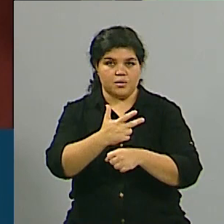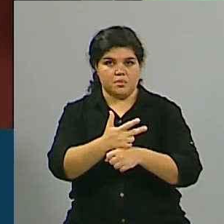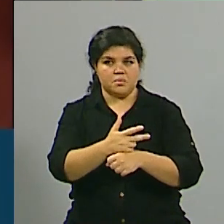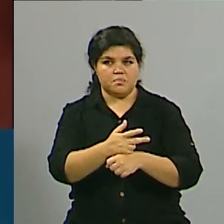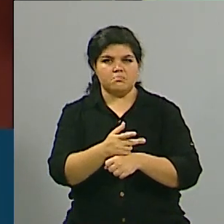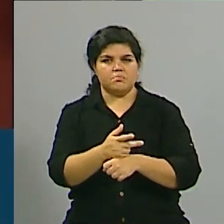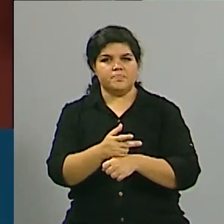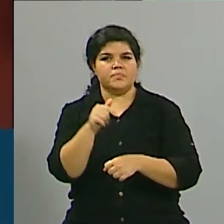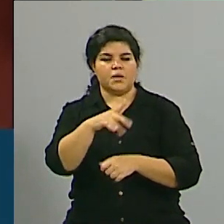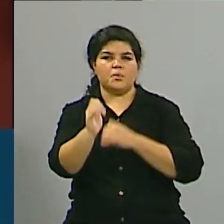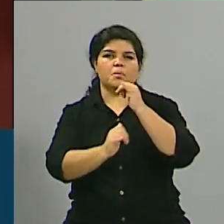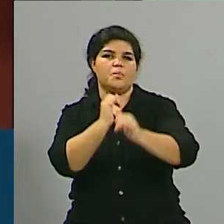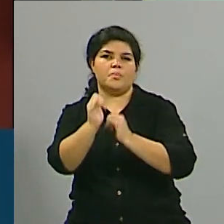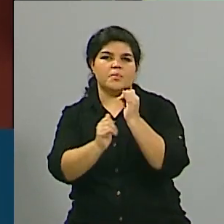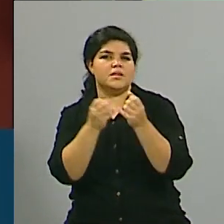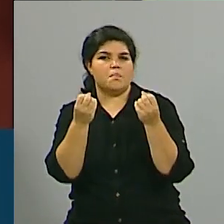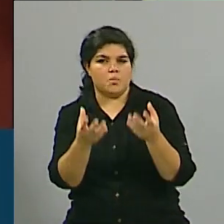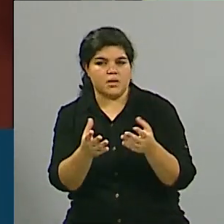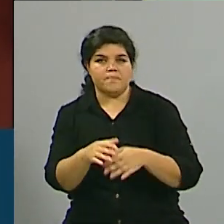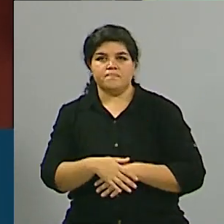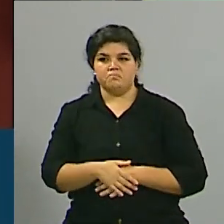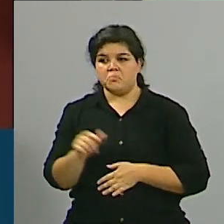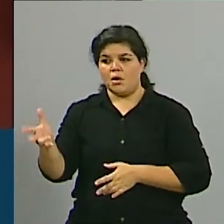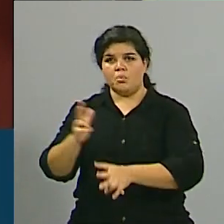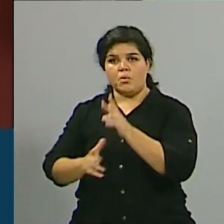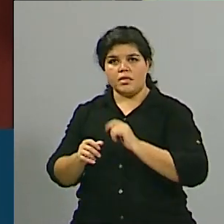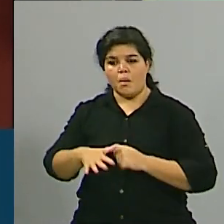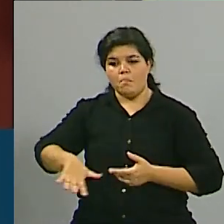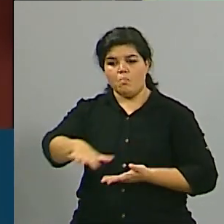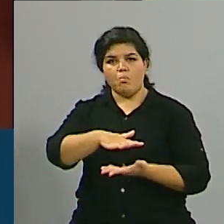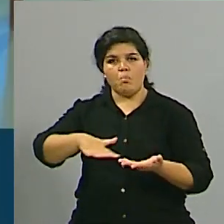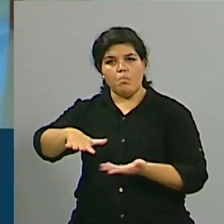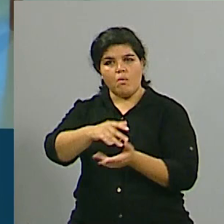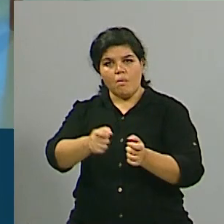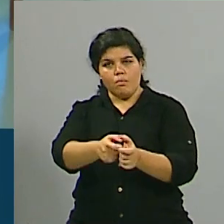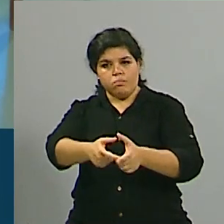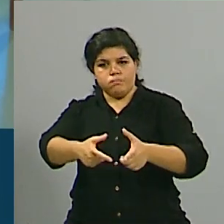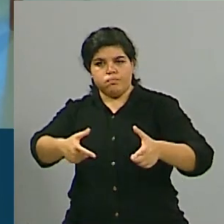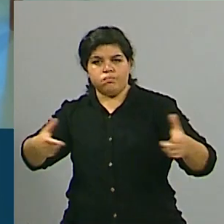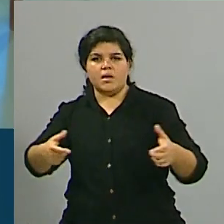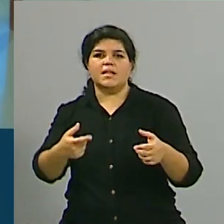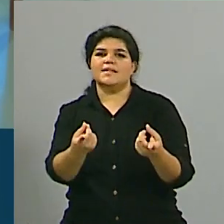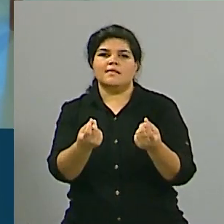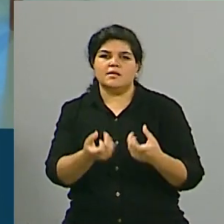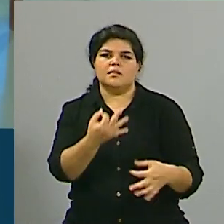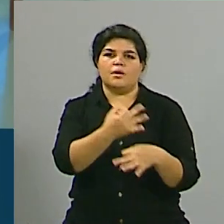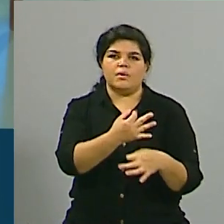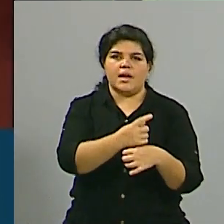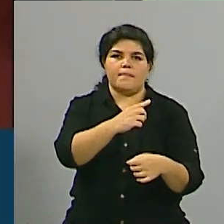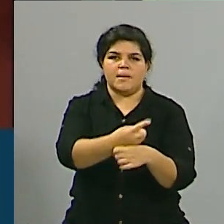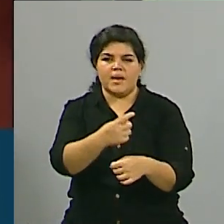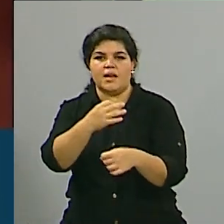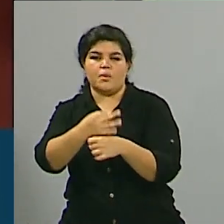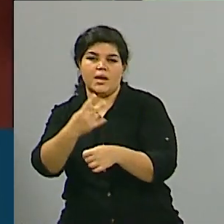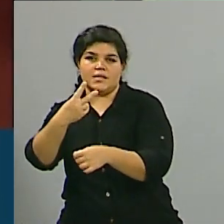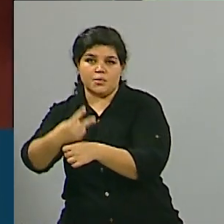vos hacías referencia a cómo ha crecido la población en Lavalle, y me imagino que es una demanda tener más escuelas, primarias, secundarias, y al mismo tiempo ampliar